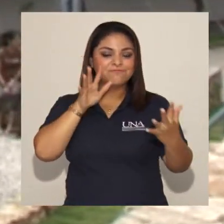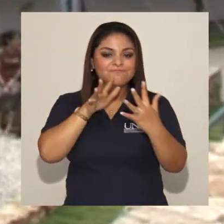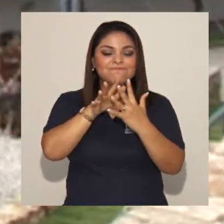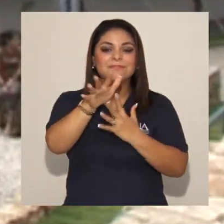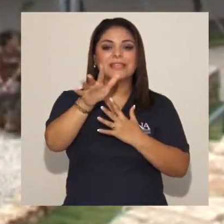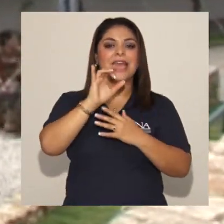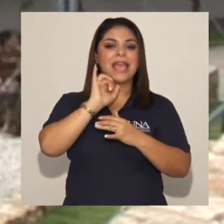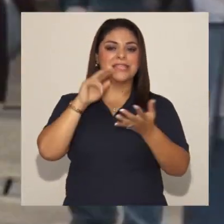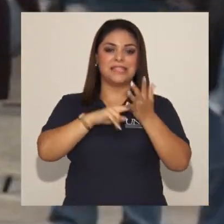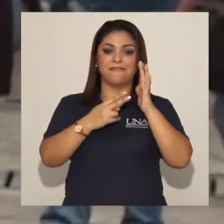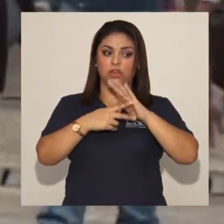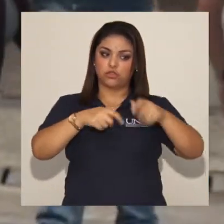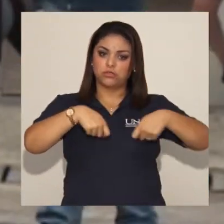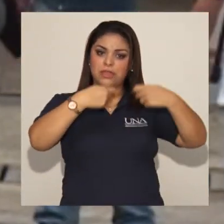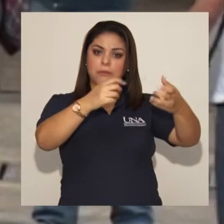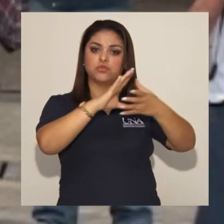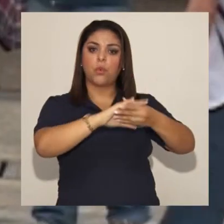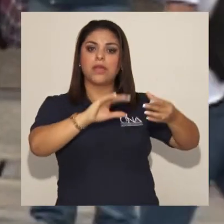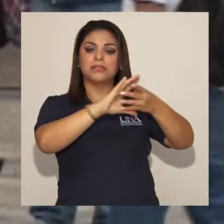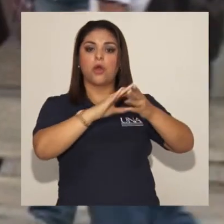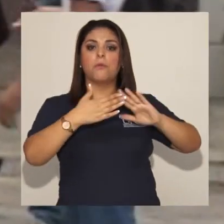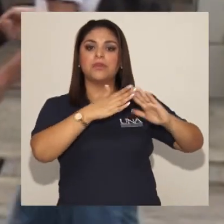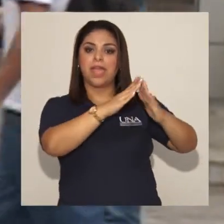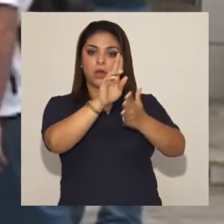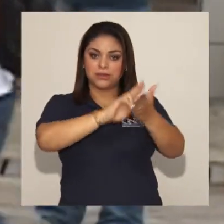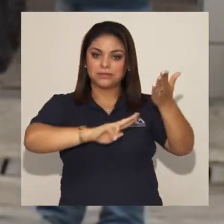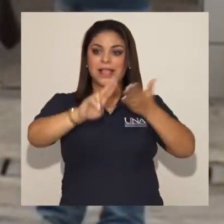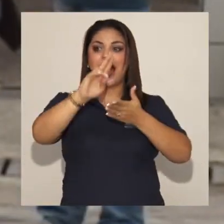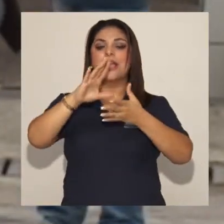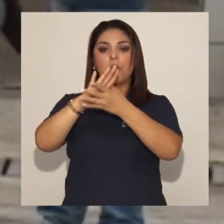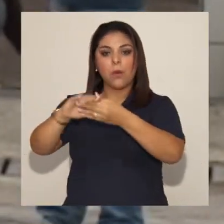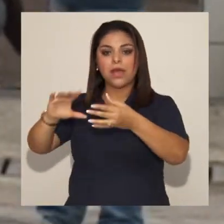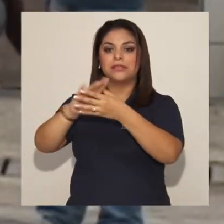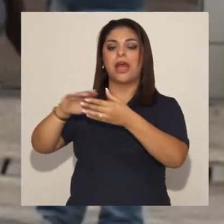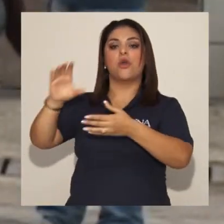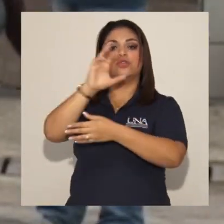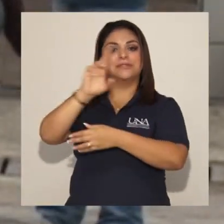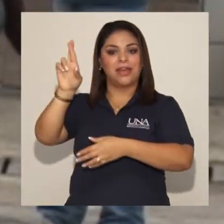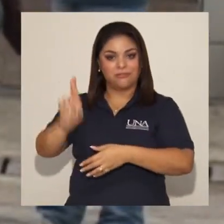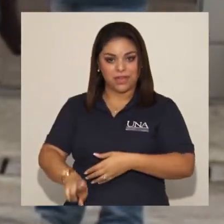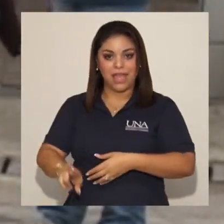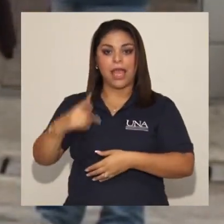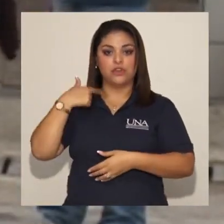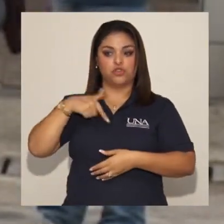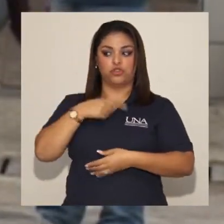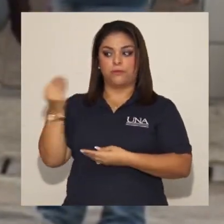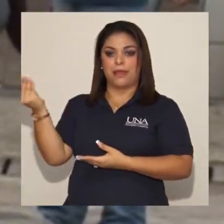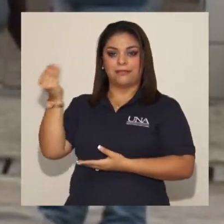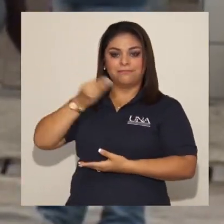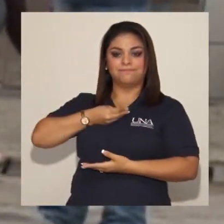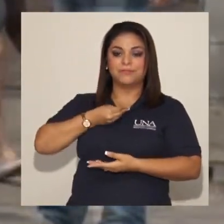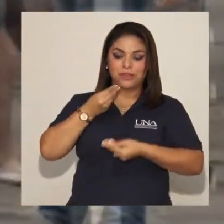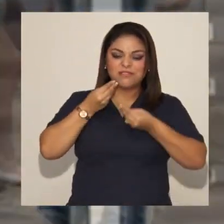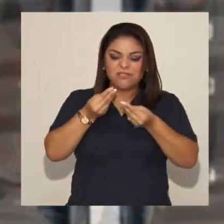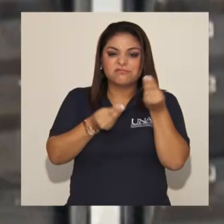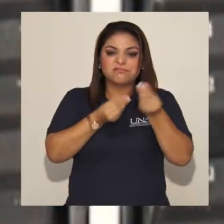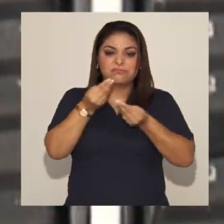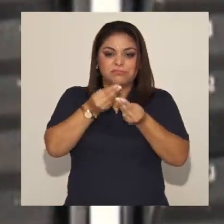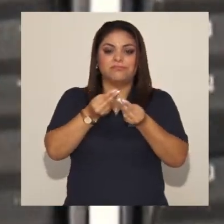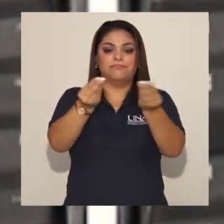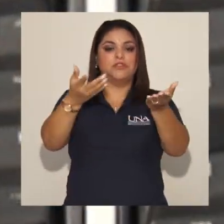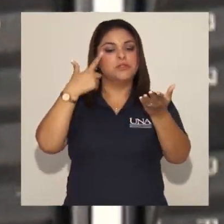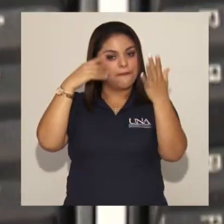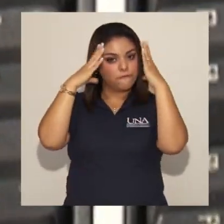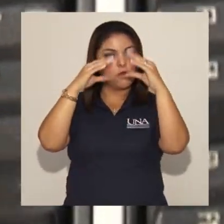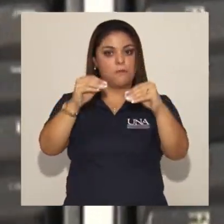universitaria sino también a la sociedad costarricense de los recursos que son asignados a esa la institución como tal es por ello